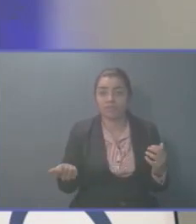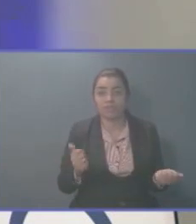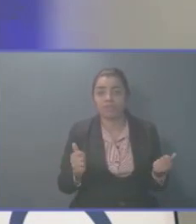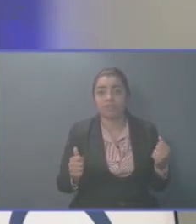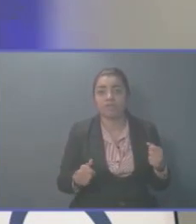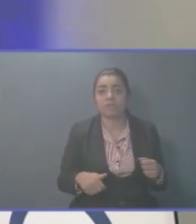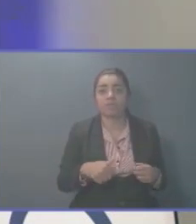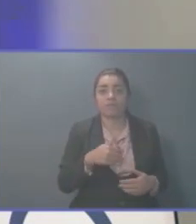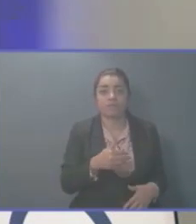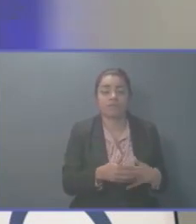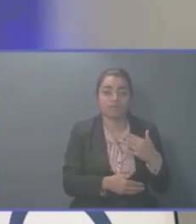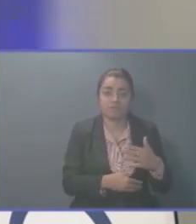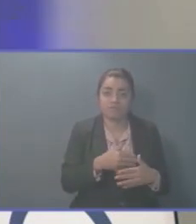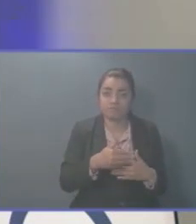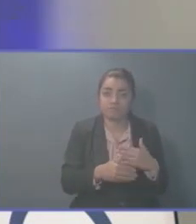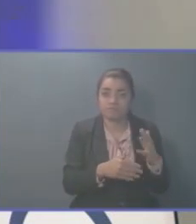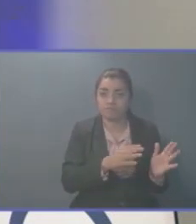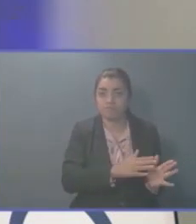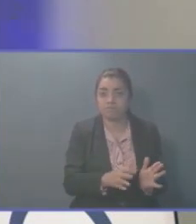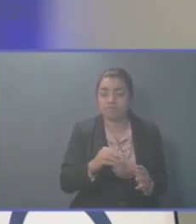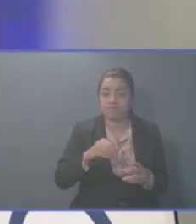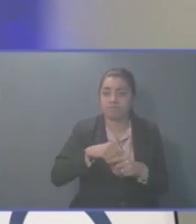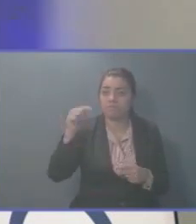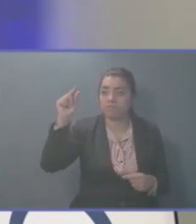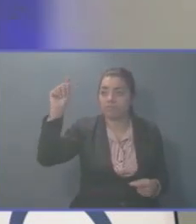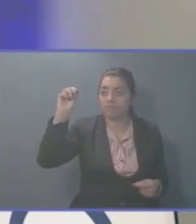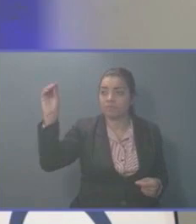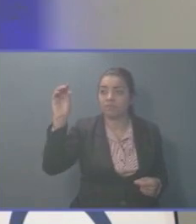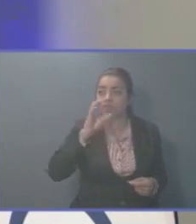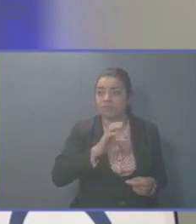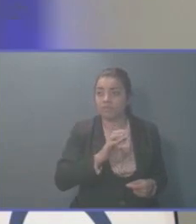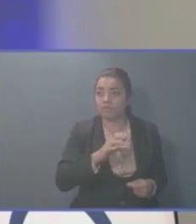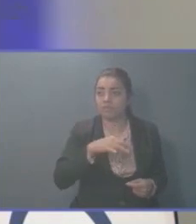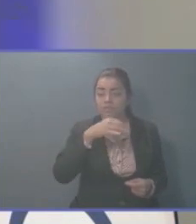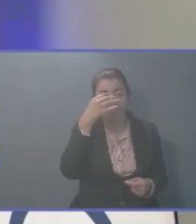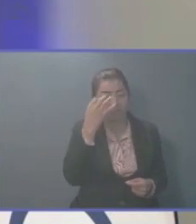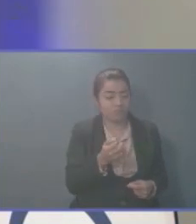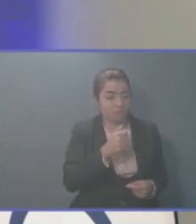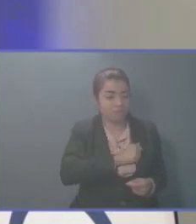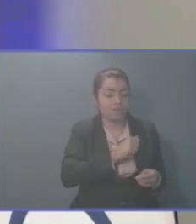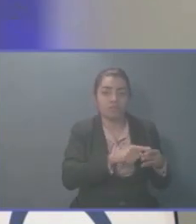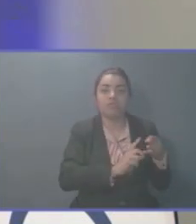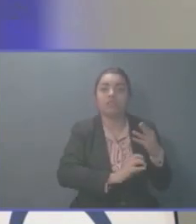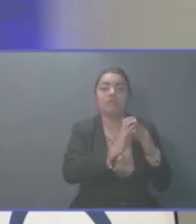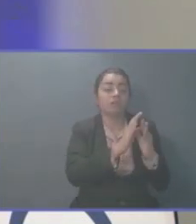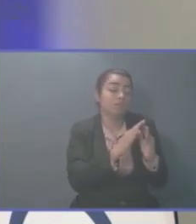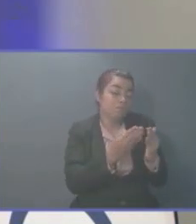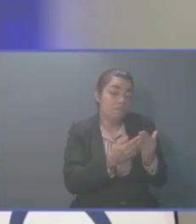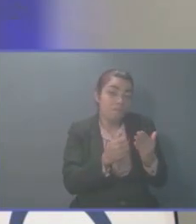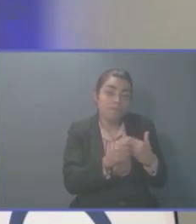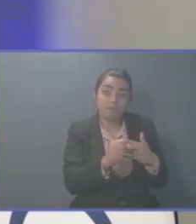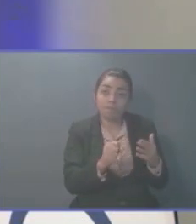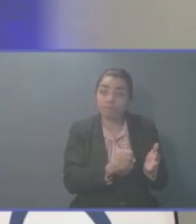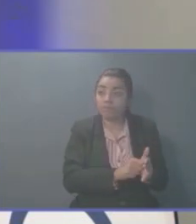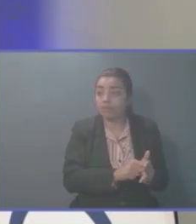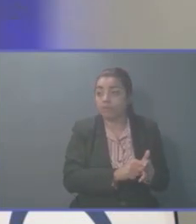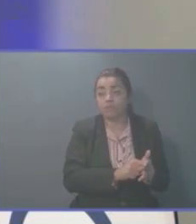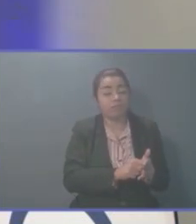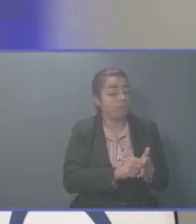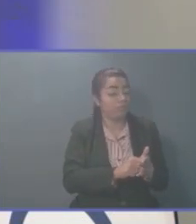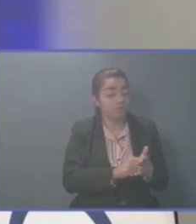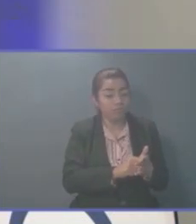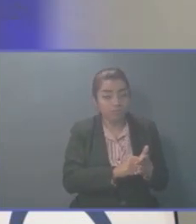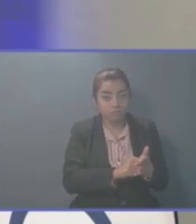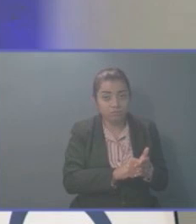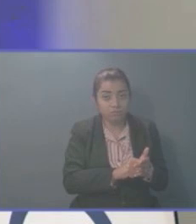Pero un proceso de aprobación de crédito le corresponde por constitución a la Asamblea Legislativa. Y lo decíamos en